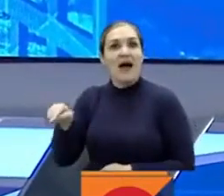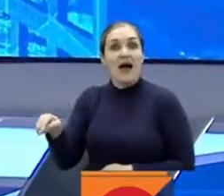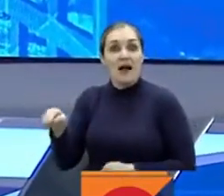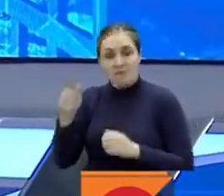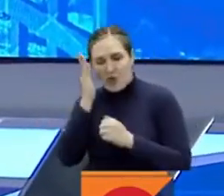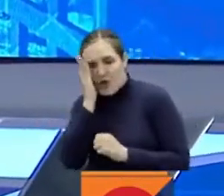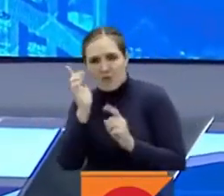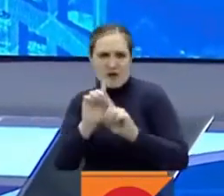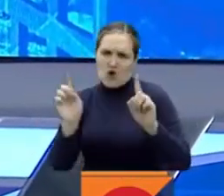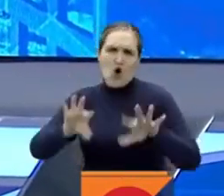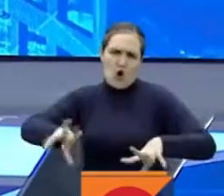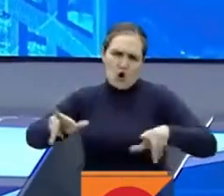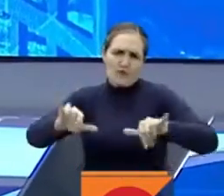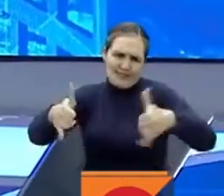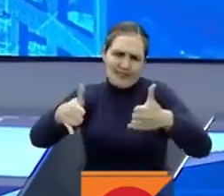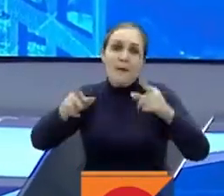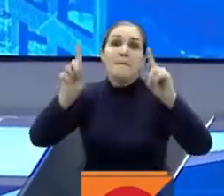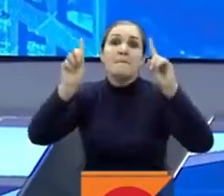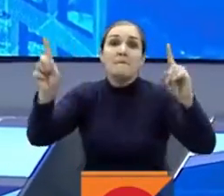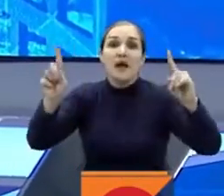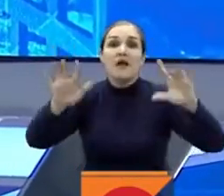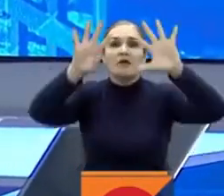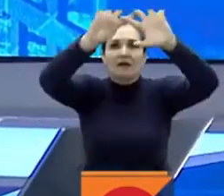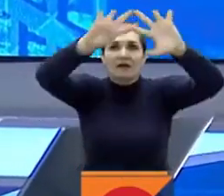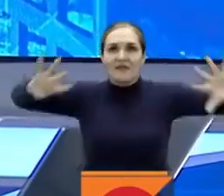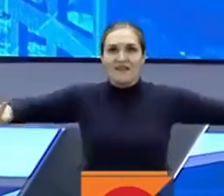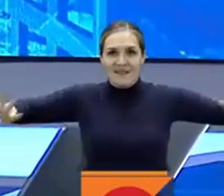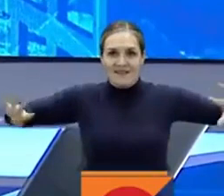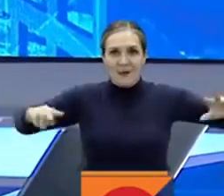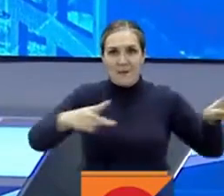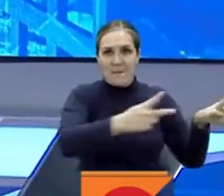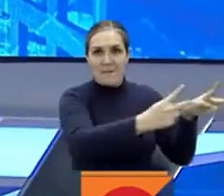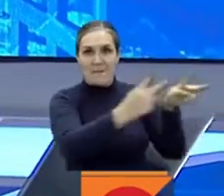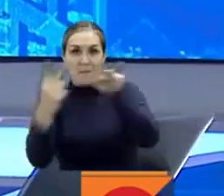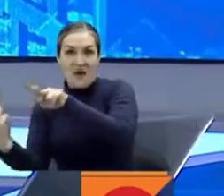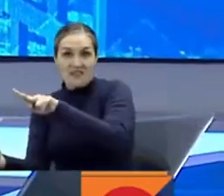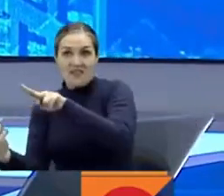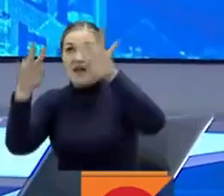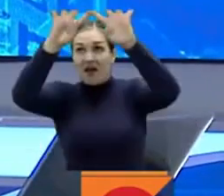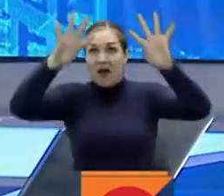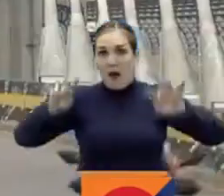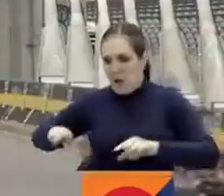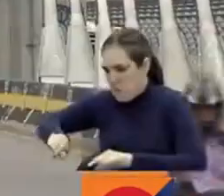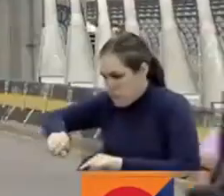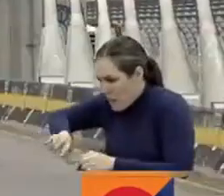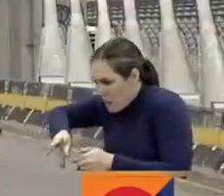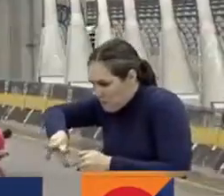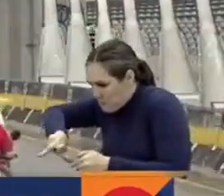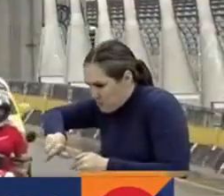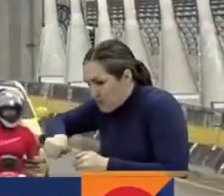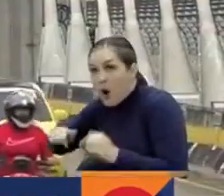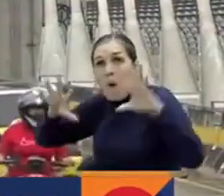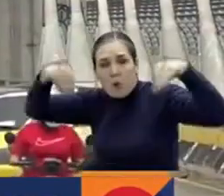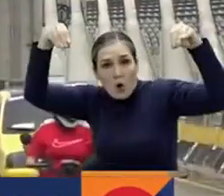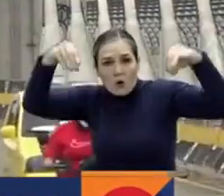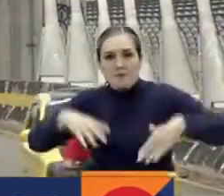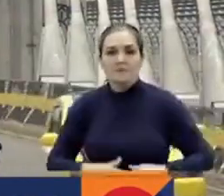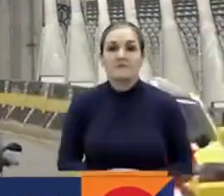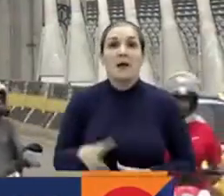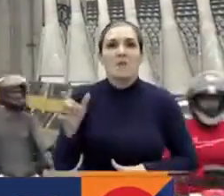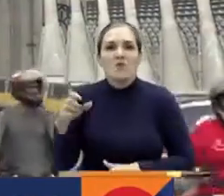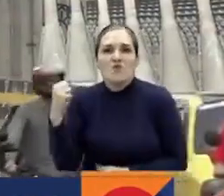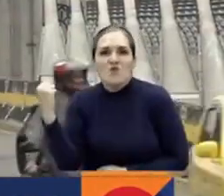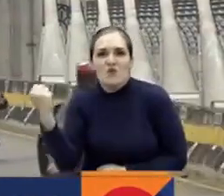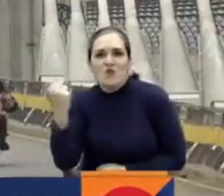lograron su cometido. Se llevaron las claquetas del alumbrado público de un importante puente. Personas